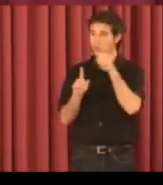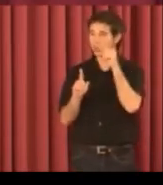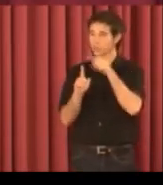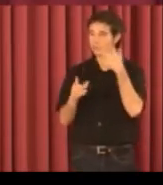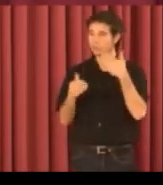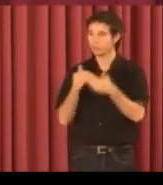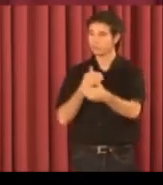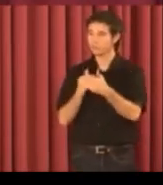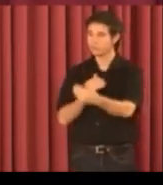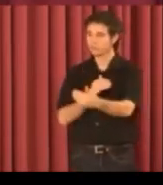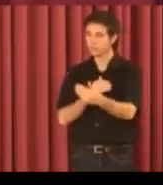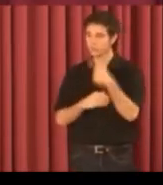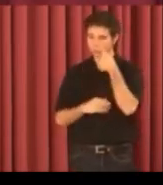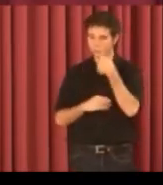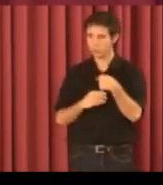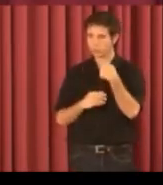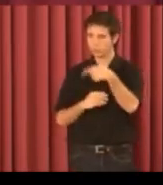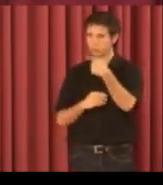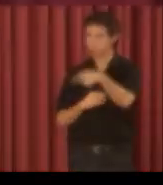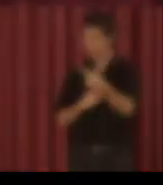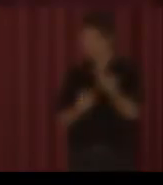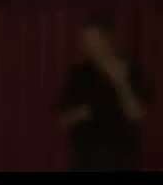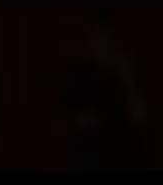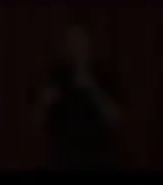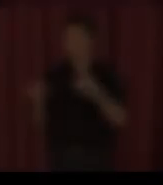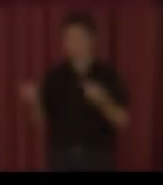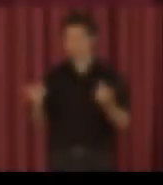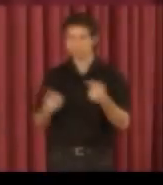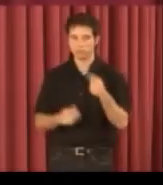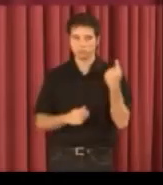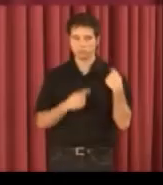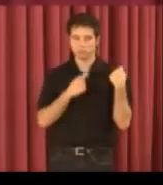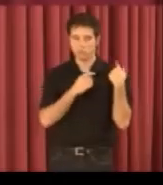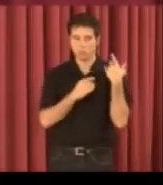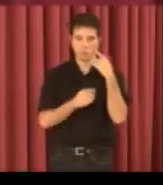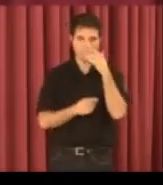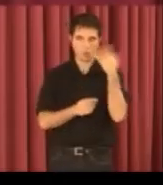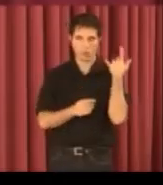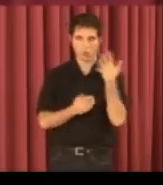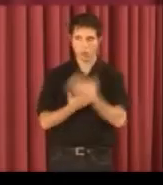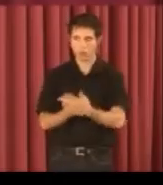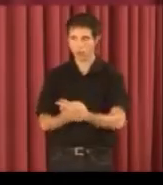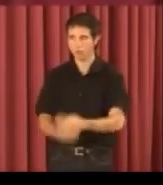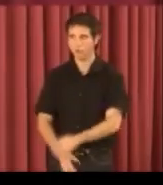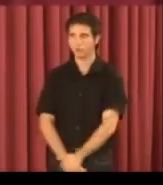hasta la guitarra mía llora cuando dice adiós. Por nosotros no se preocupe.